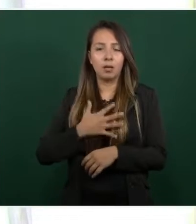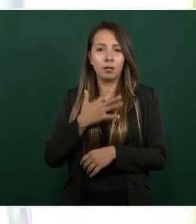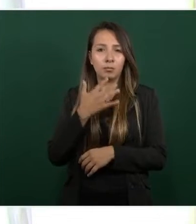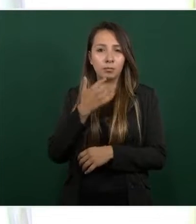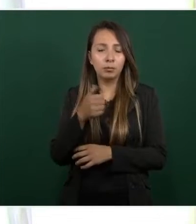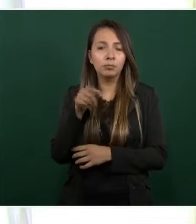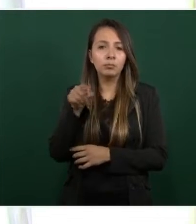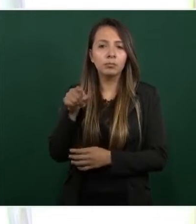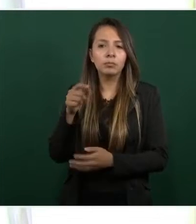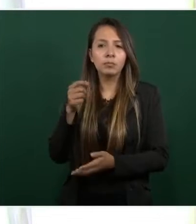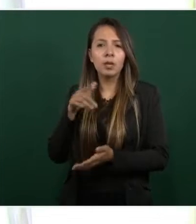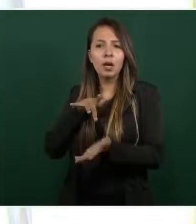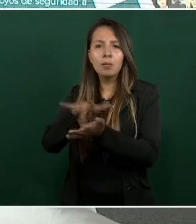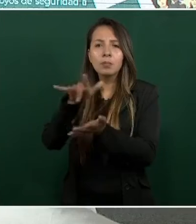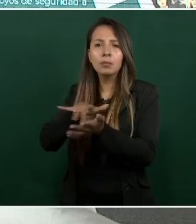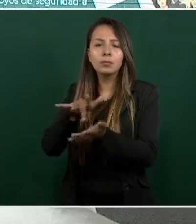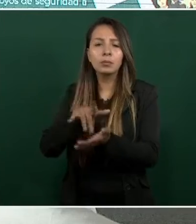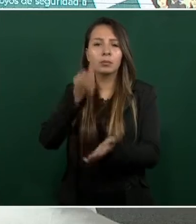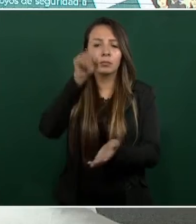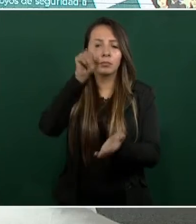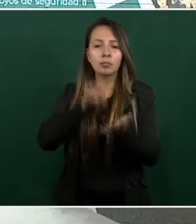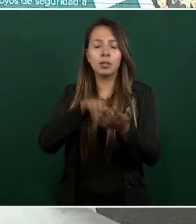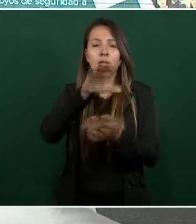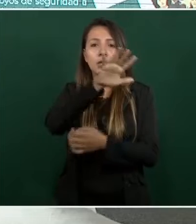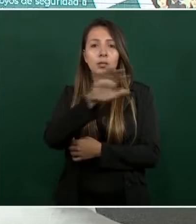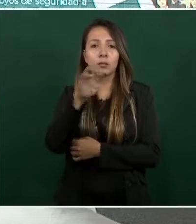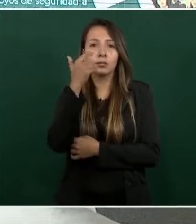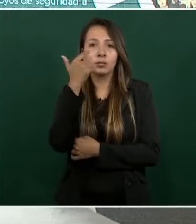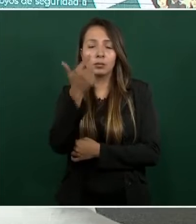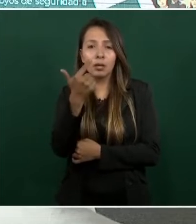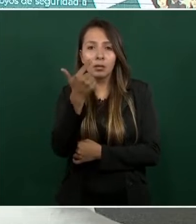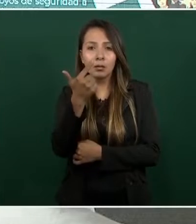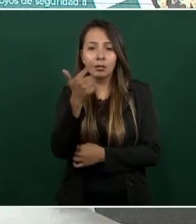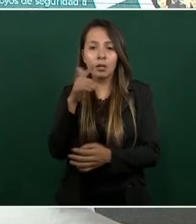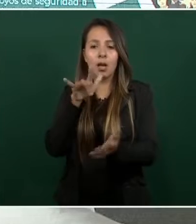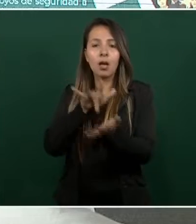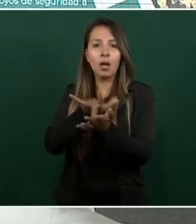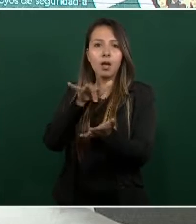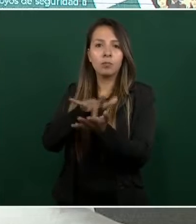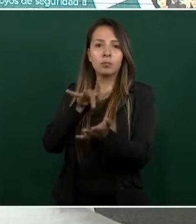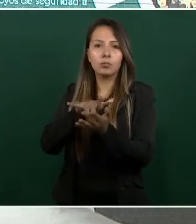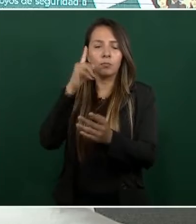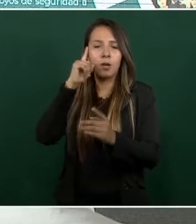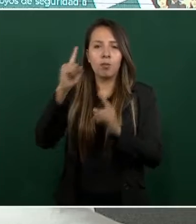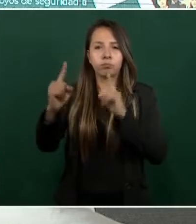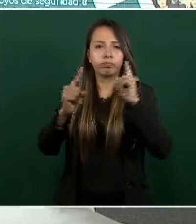fueron 1.507 apoyos para la dispersión, sobre todo